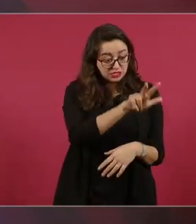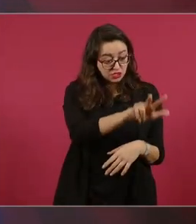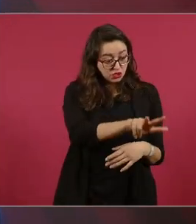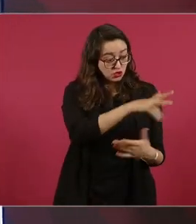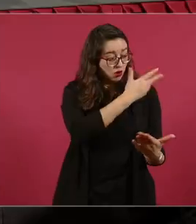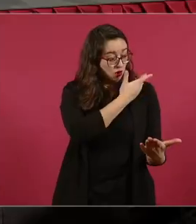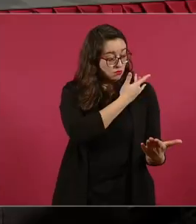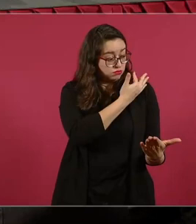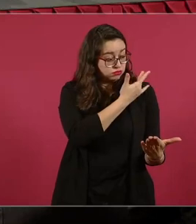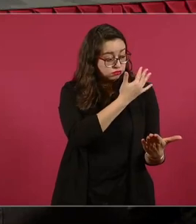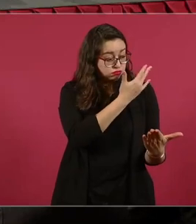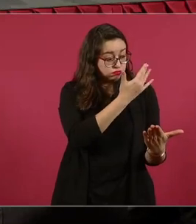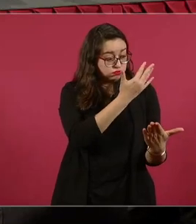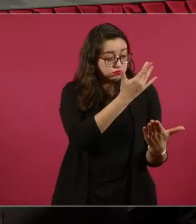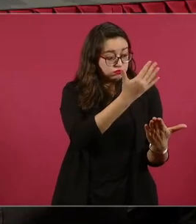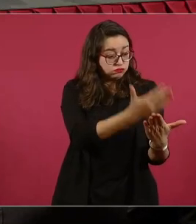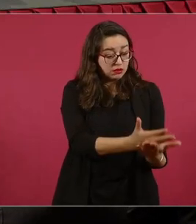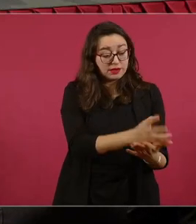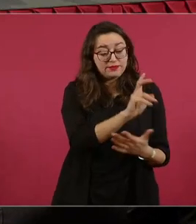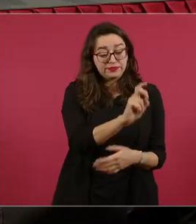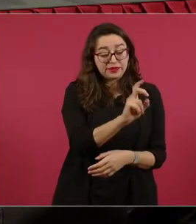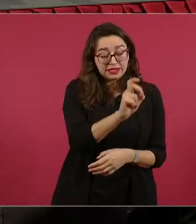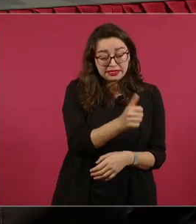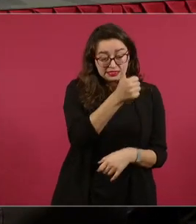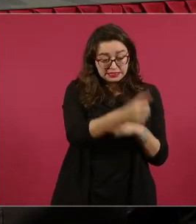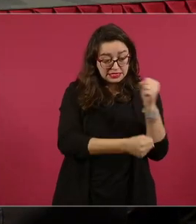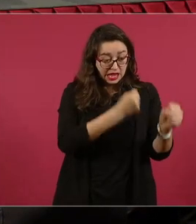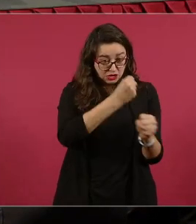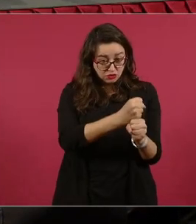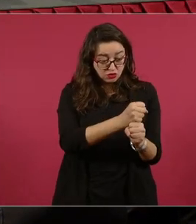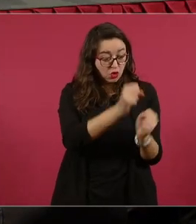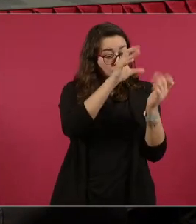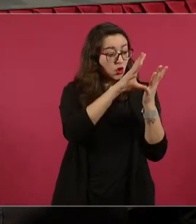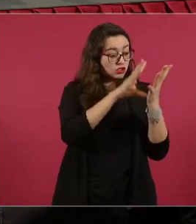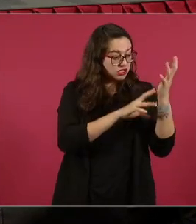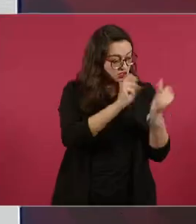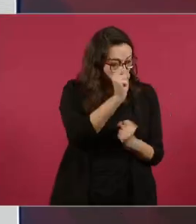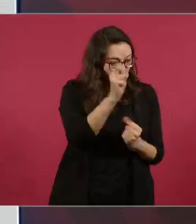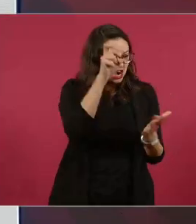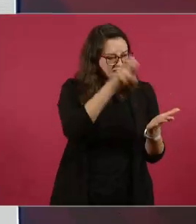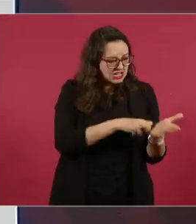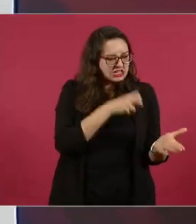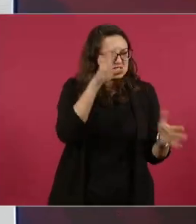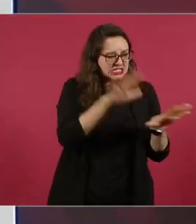2018, 36 años, una en favor del pueblo,